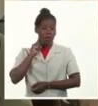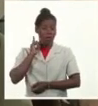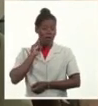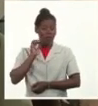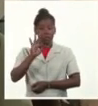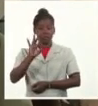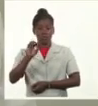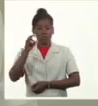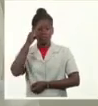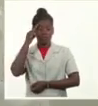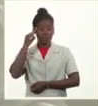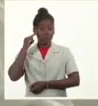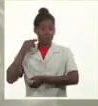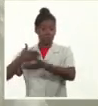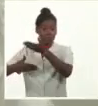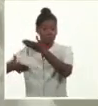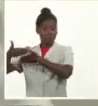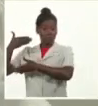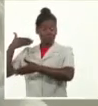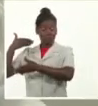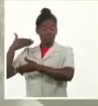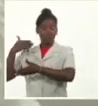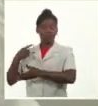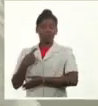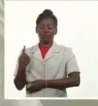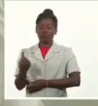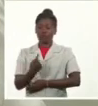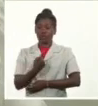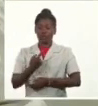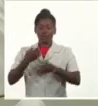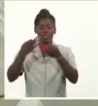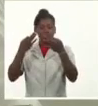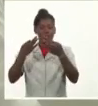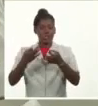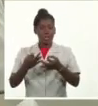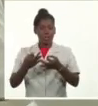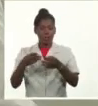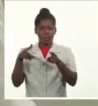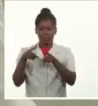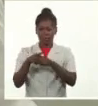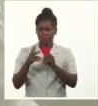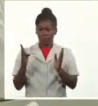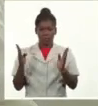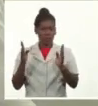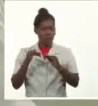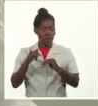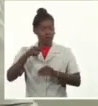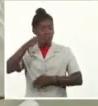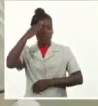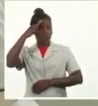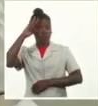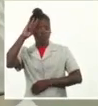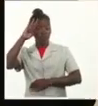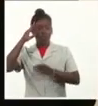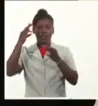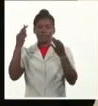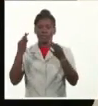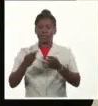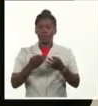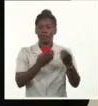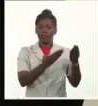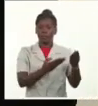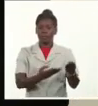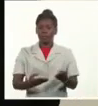siglo pasado, de manera ininterrumpida, la República de Cuba ha acogido en su